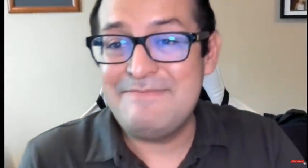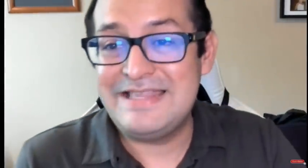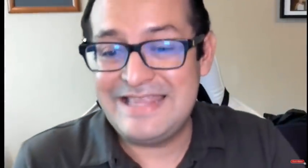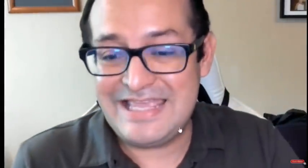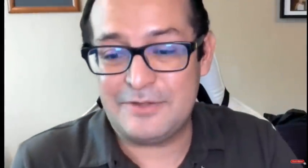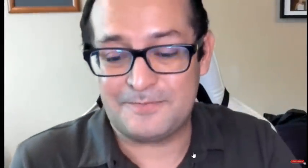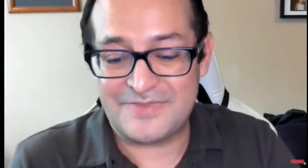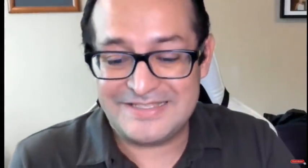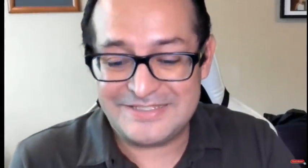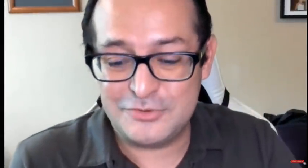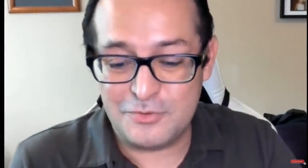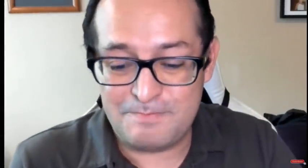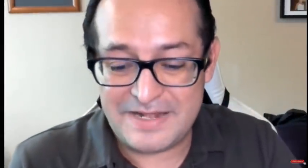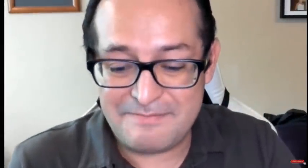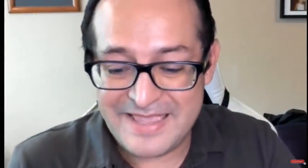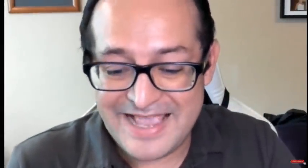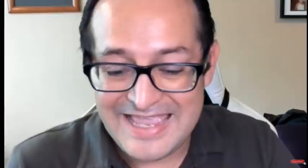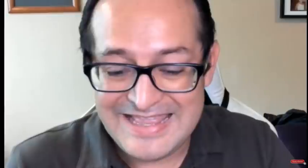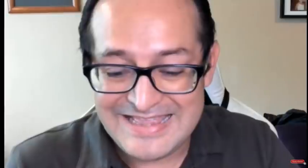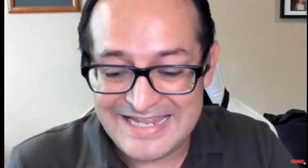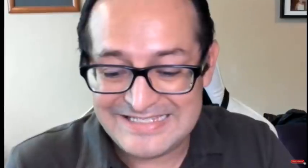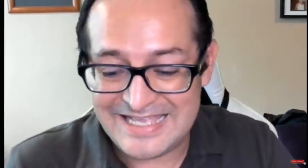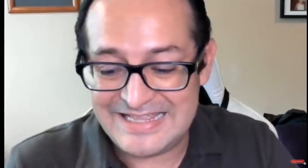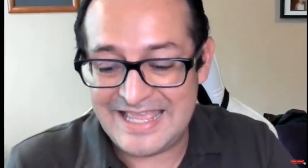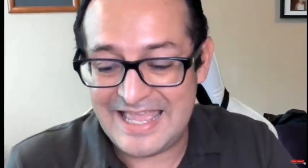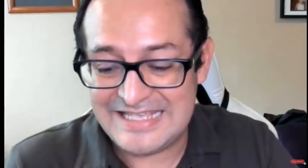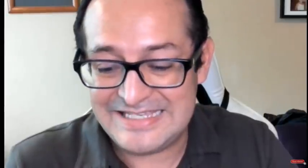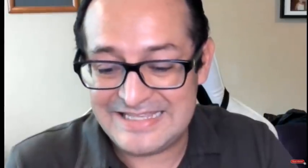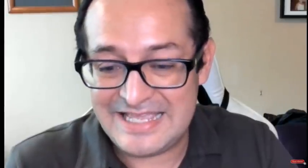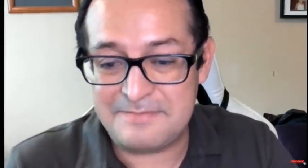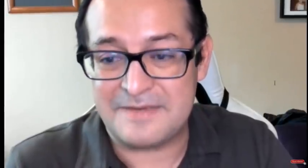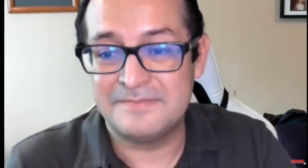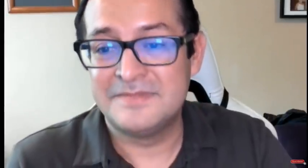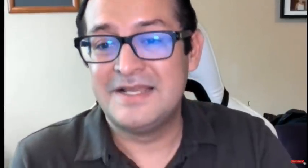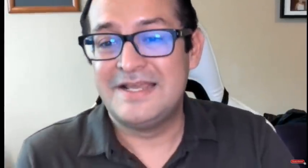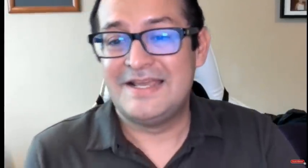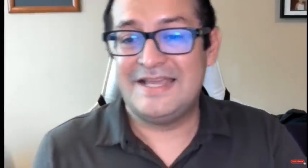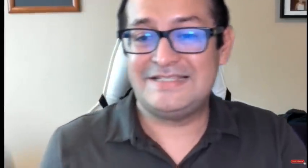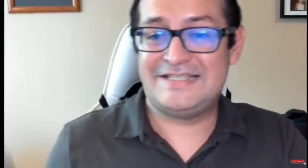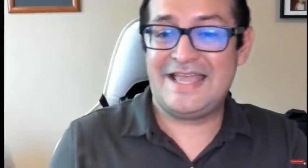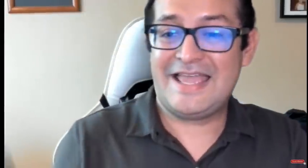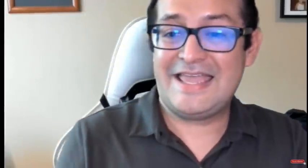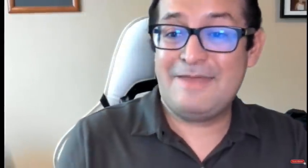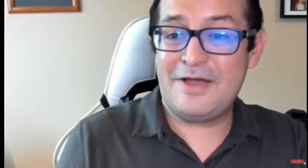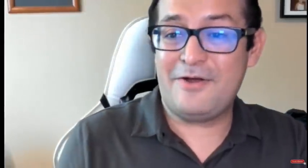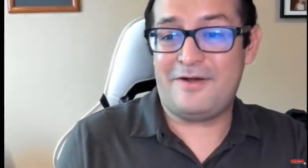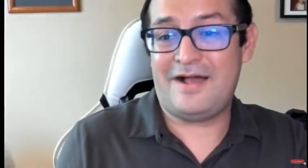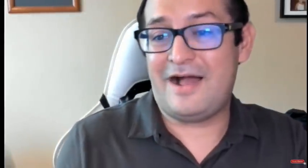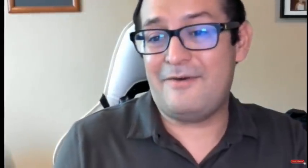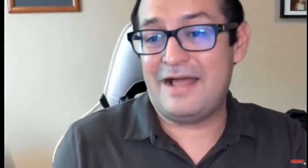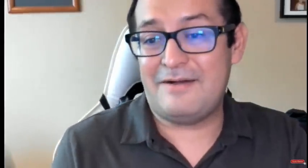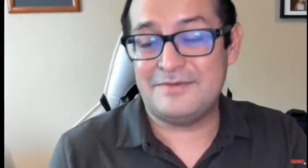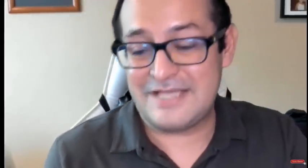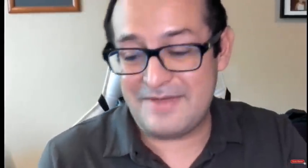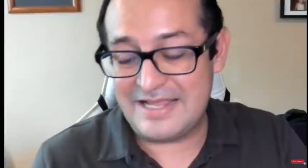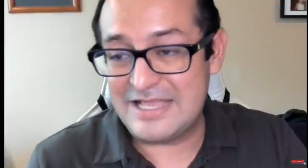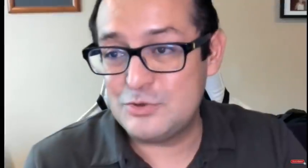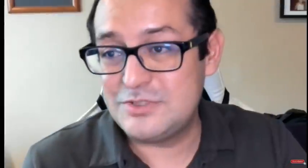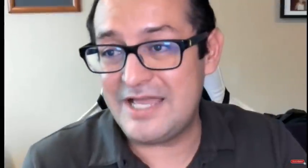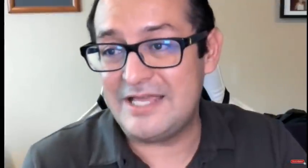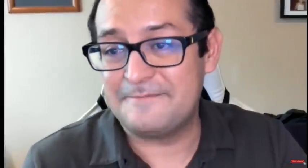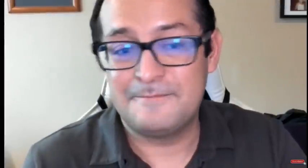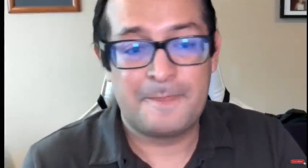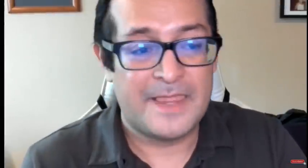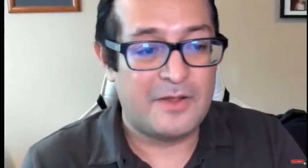metido este es súper mega interesante ese tema este y bueno ahora vamos a ver qué